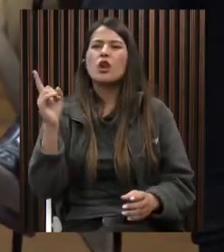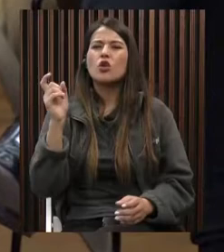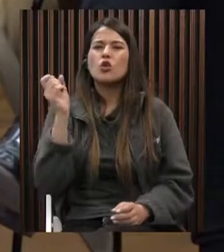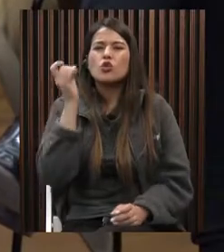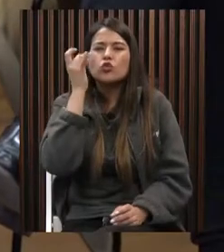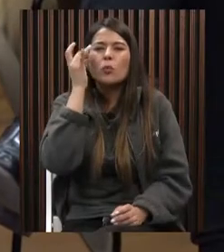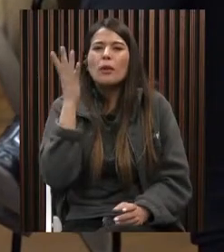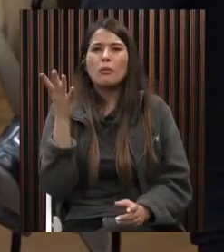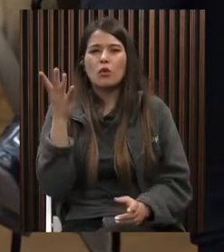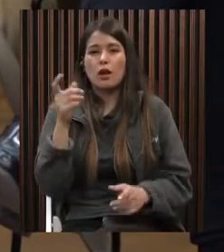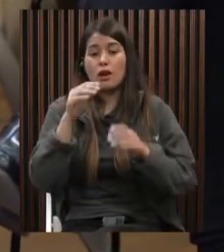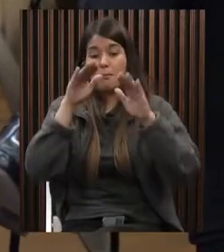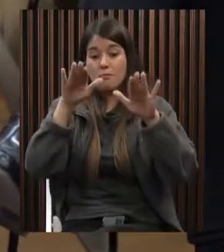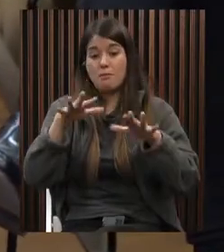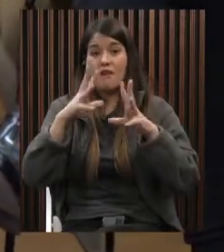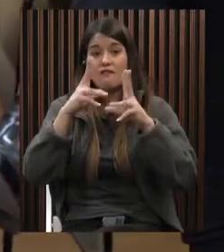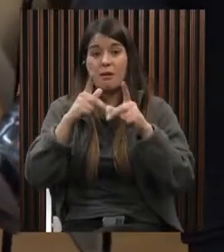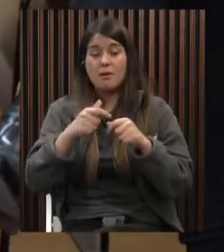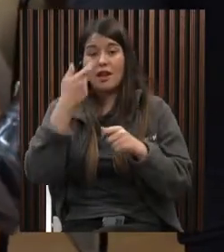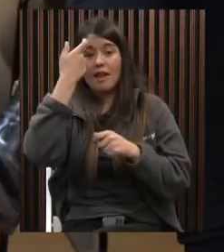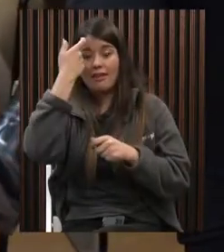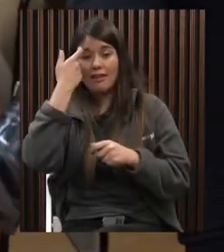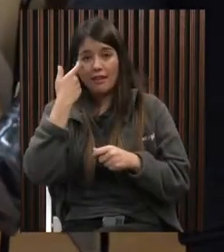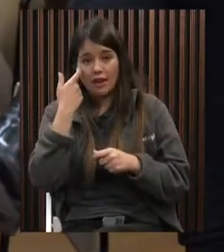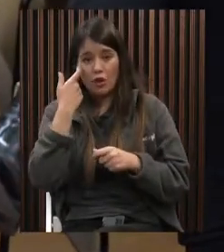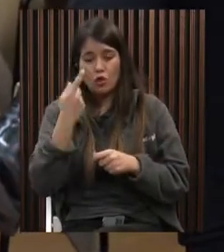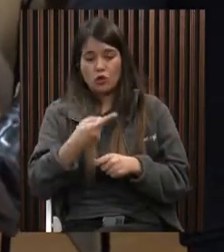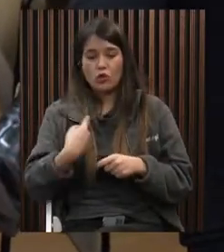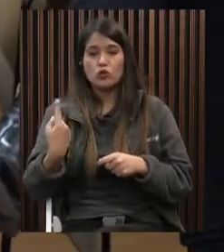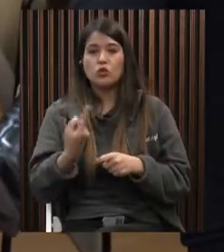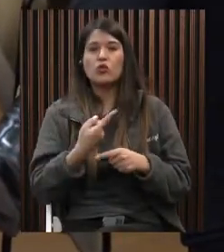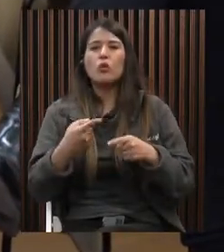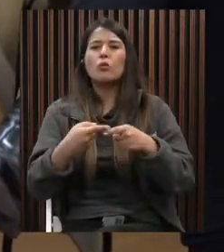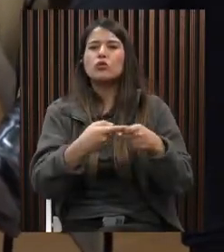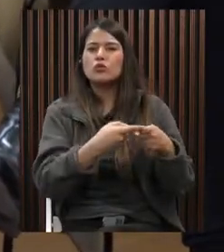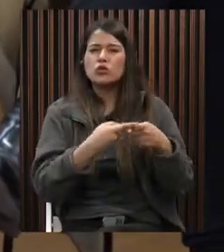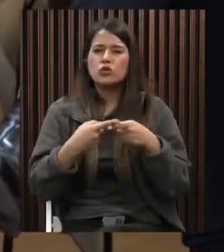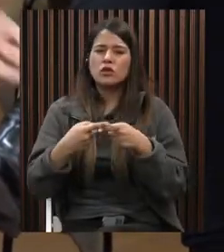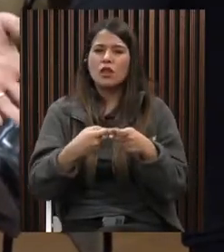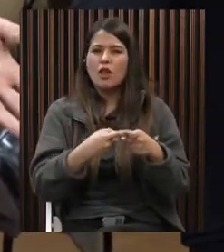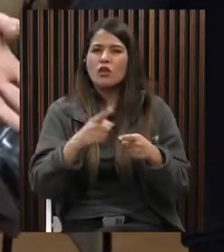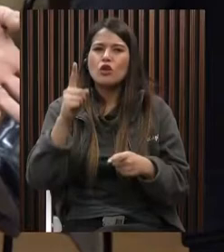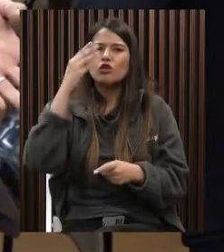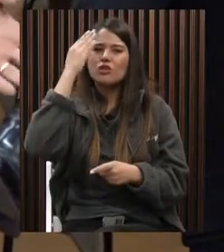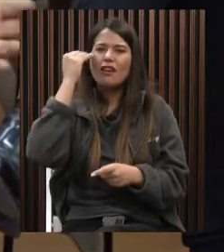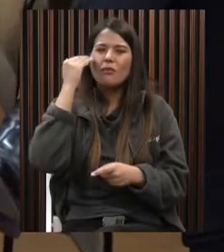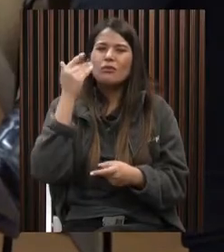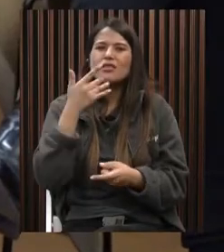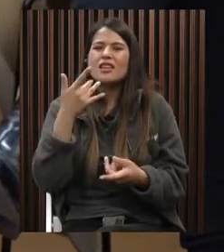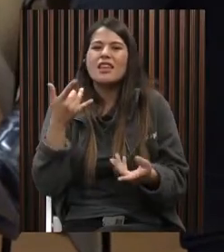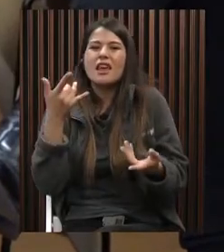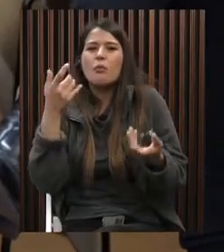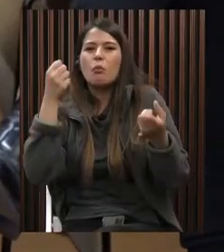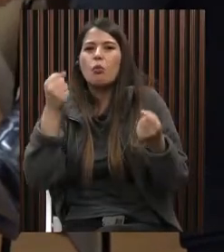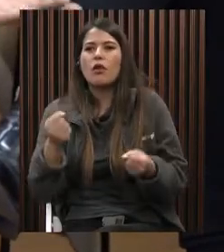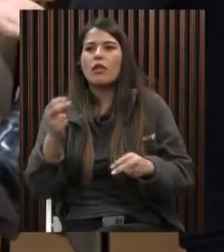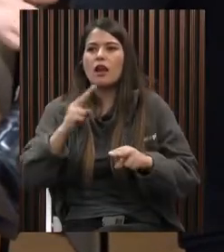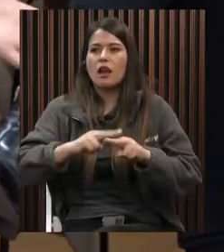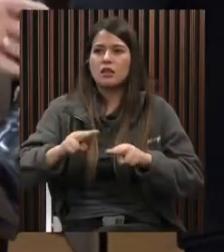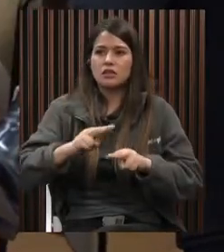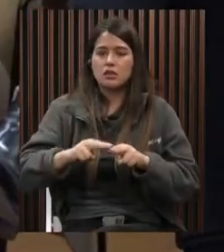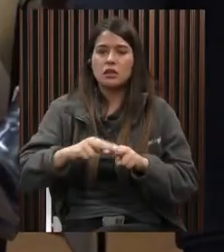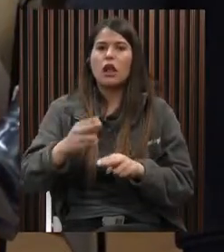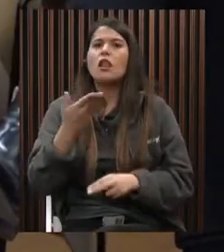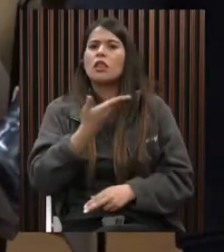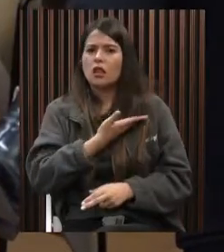mismas familias creen, o nosotros como sociedad, no sabemos qué es lo que ellos pueden hacer. Y teniendo amigos también me ha